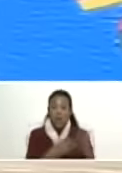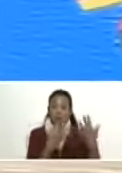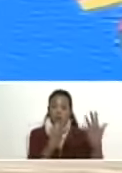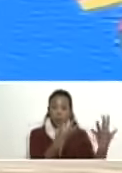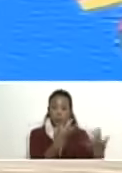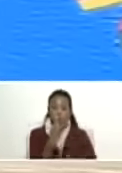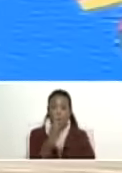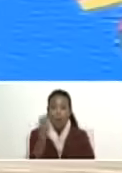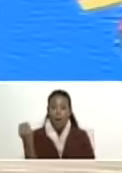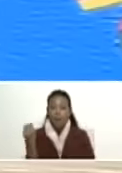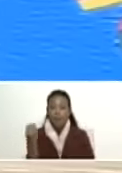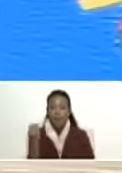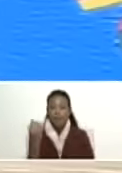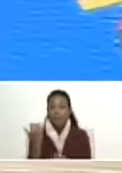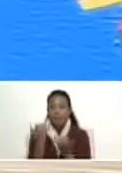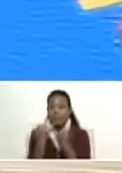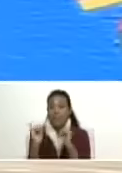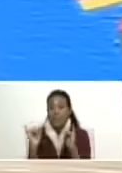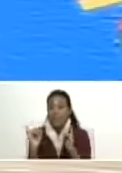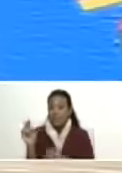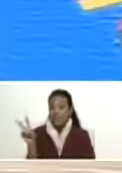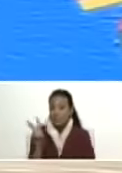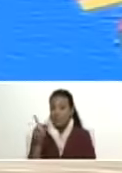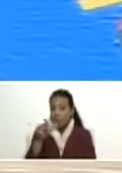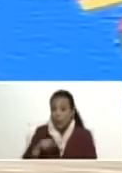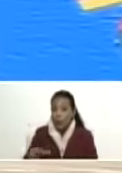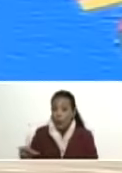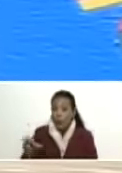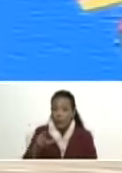1777-1840, de la colonia a la independencia.